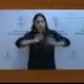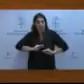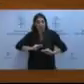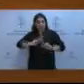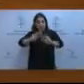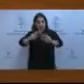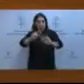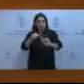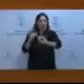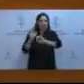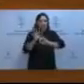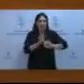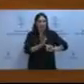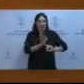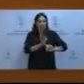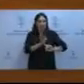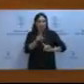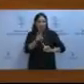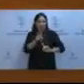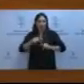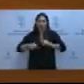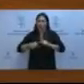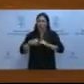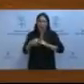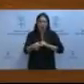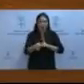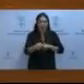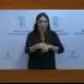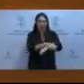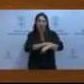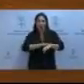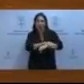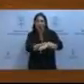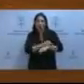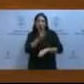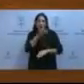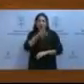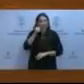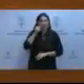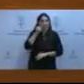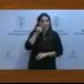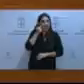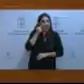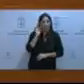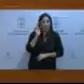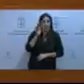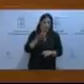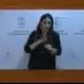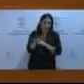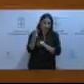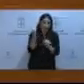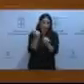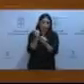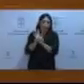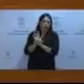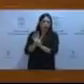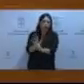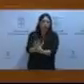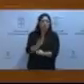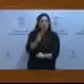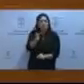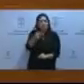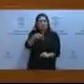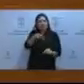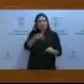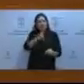la discriminación de que son objeto a diario por el Gobierno socialista de Javier Fernández en el ámbito laboral, las dificultades de acceso